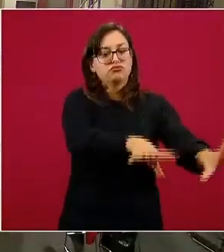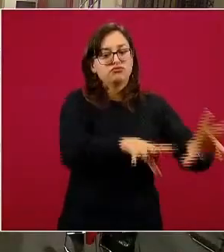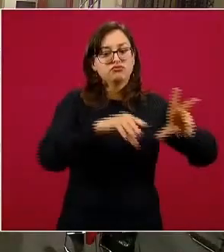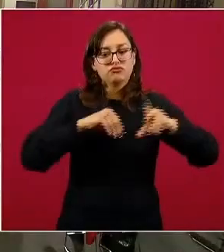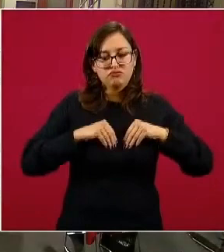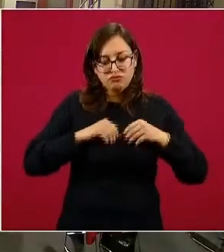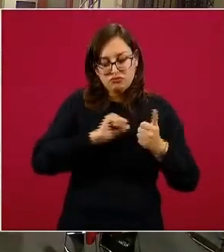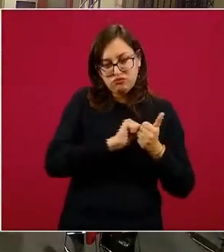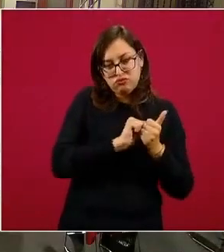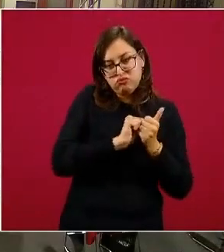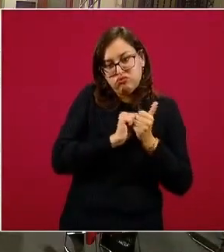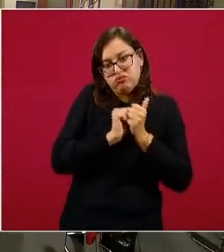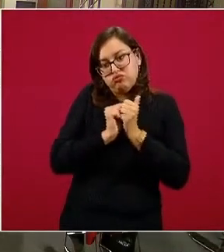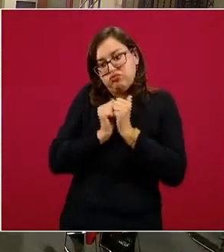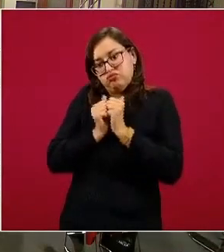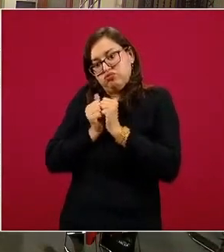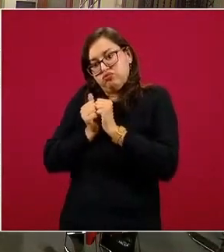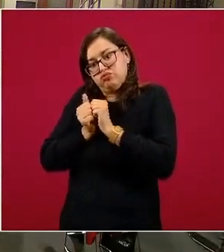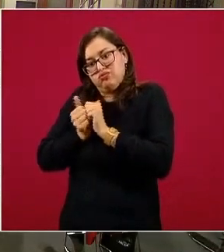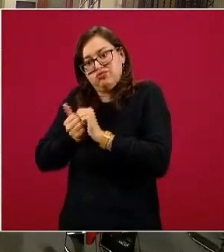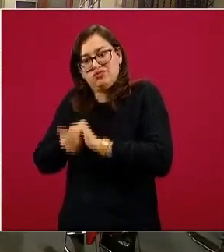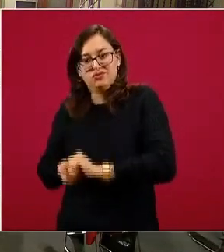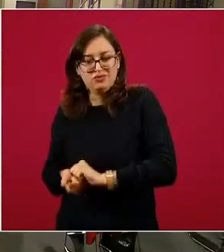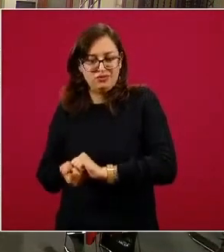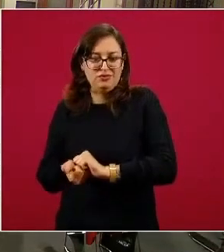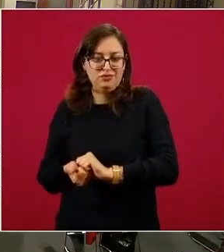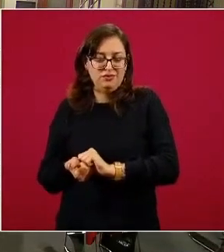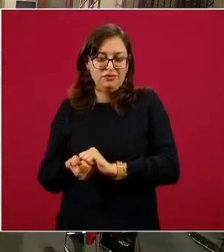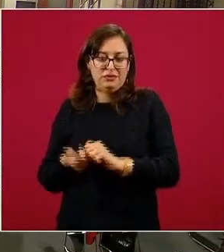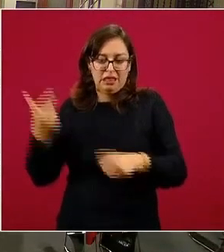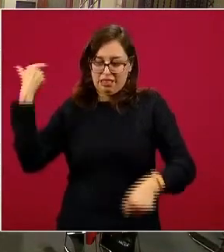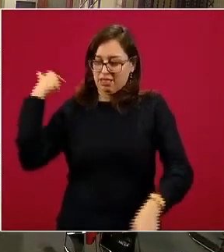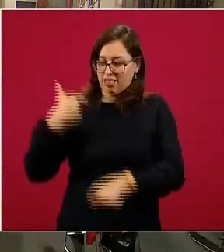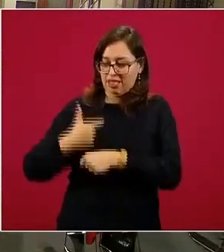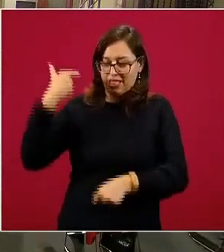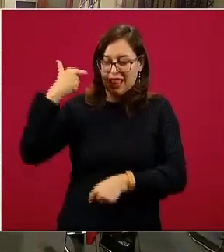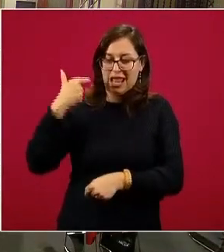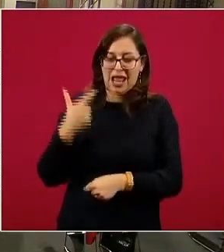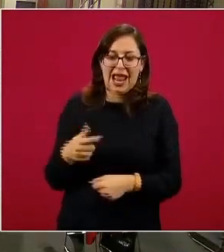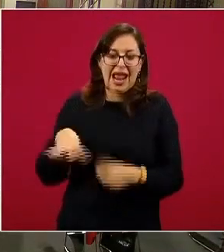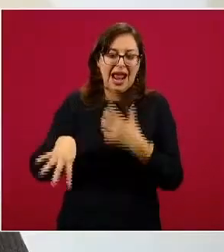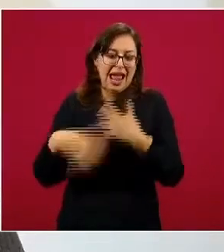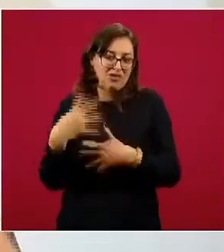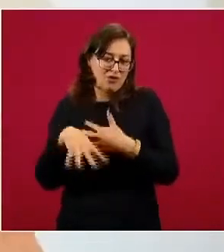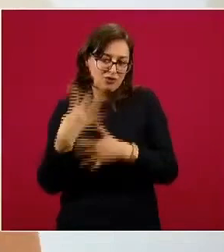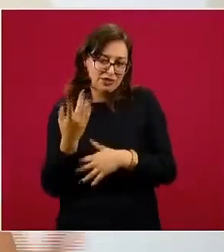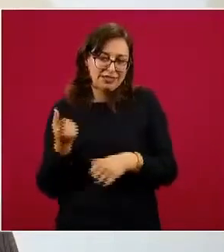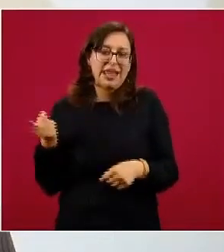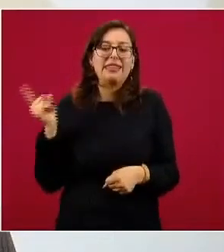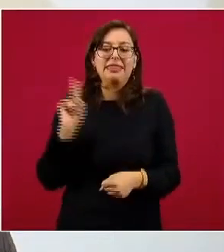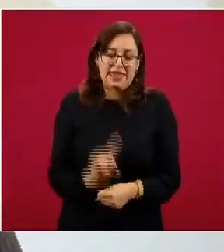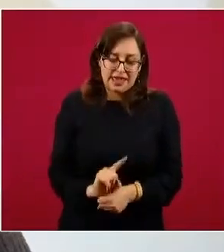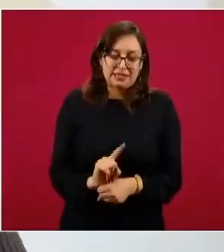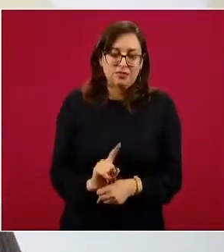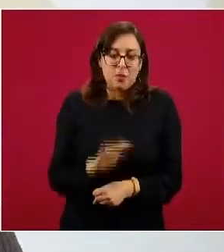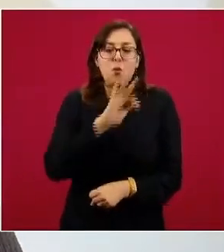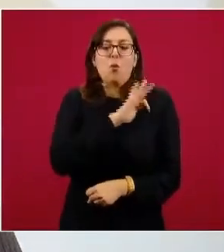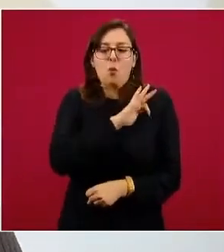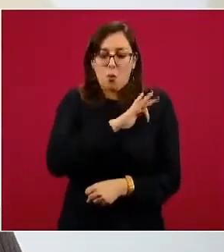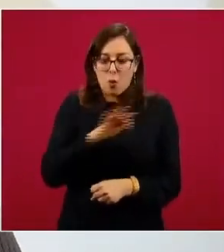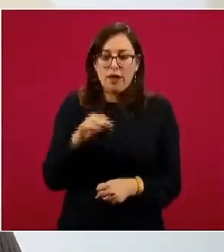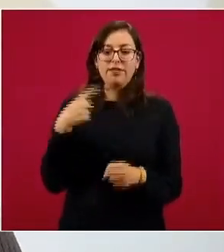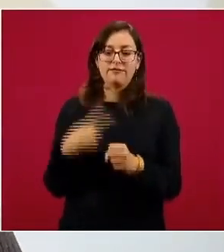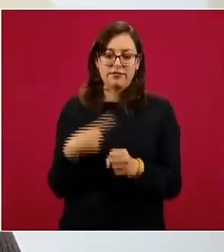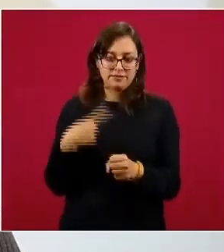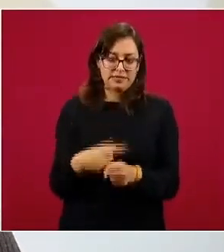hasta 14 días. Sin embargo, eso es como la ventana, digamos, de tiempo más prolongada en la que se puede llegar a desarrollar